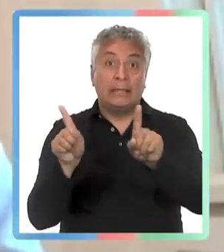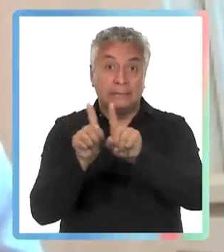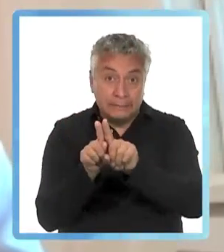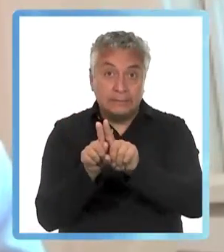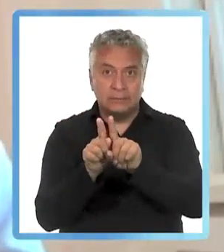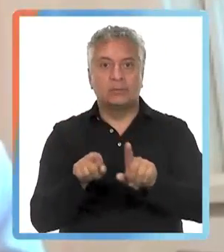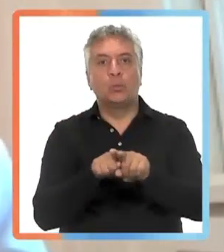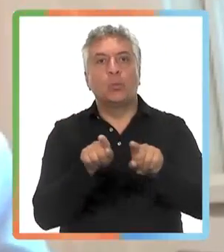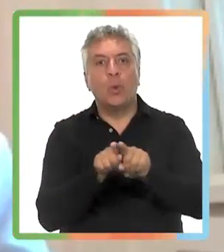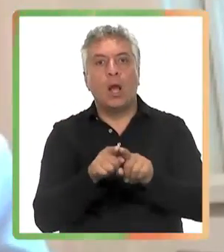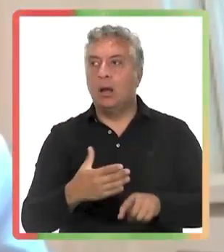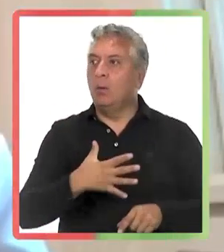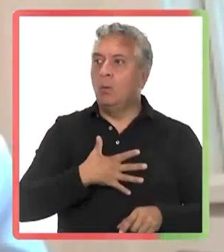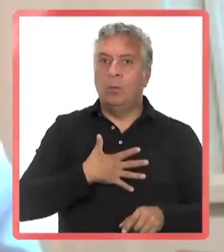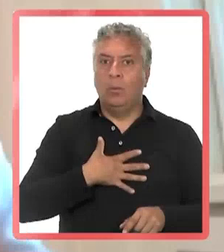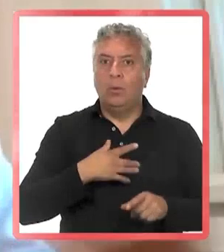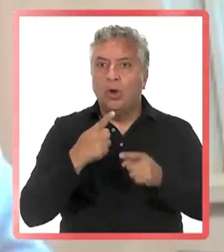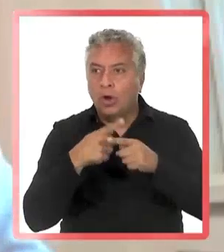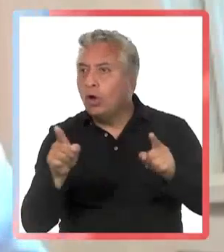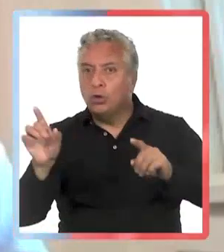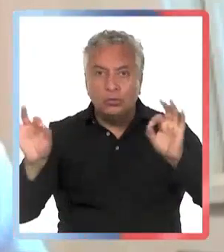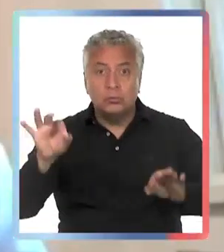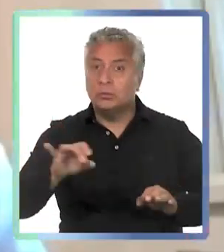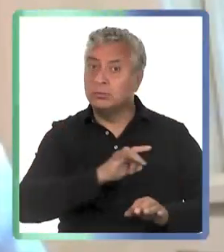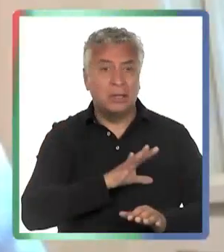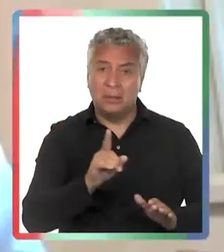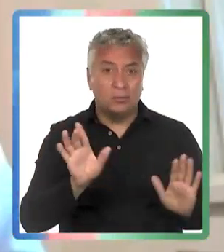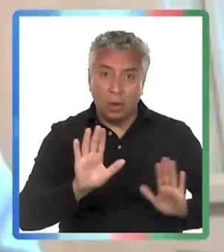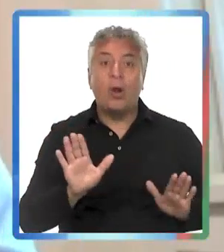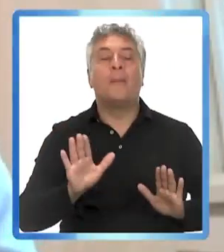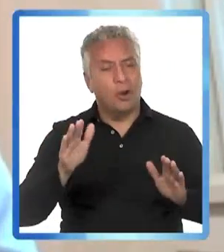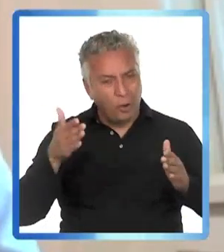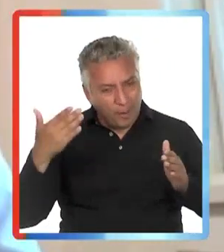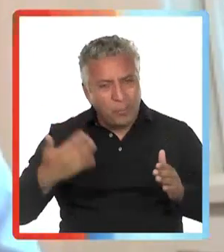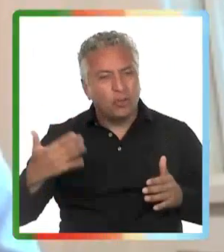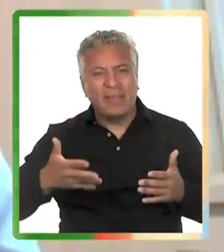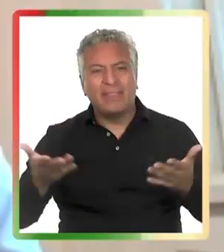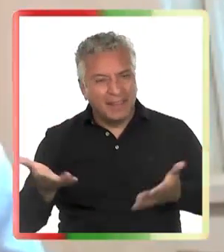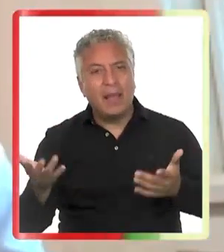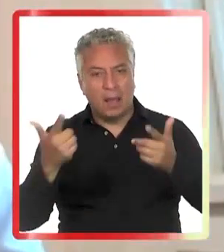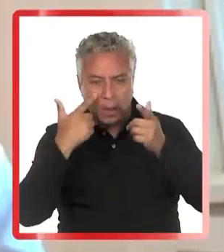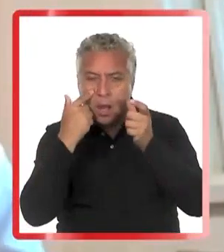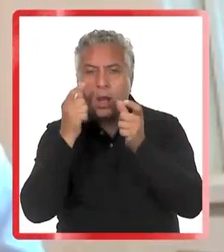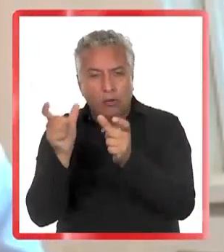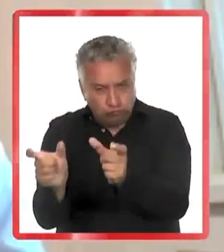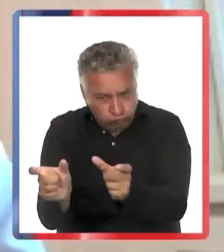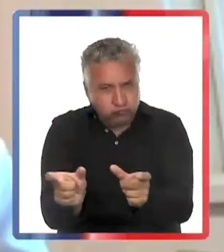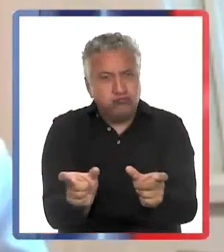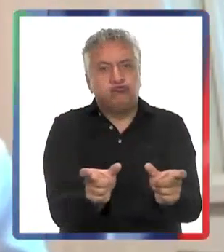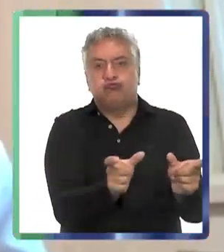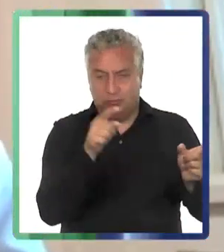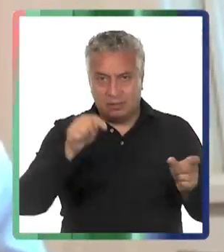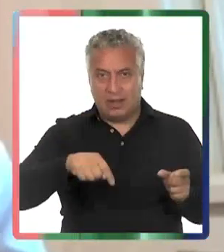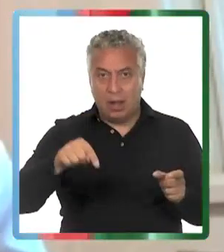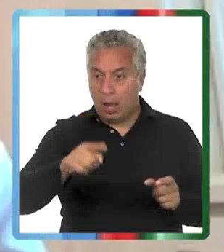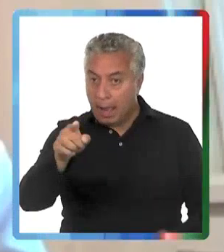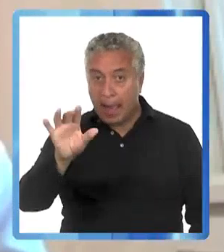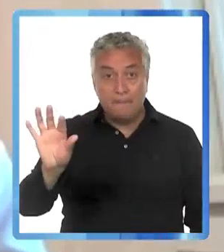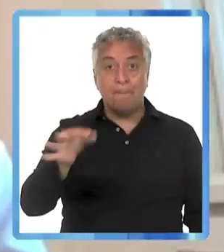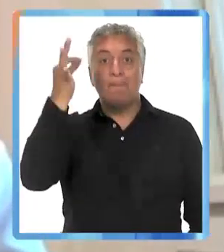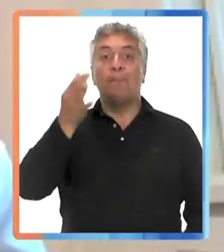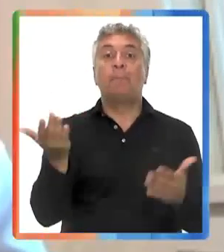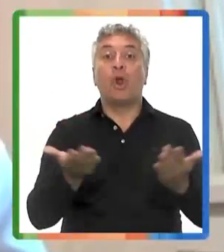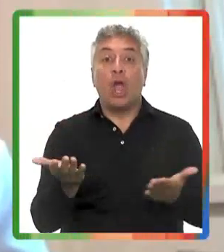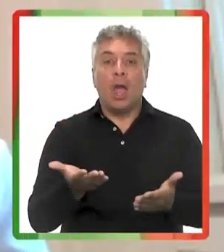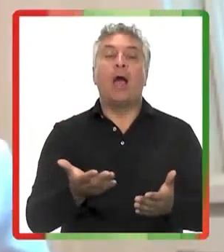Así que no hay que asustarse tampoco si aparecen algunos otros casos en el país. Lo importante es que se está vigilando. Este caso se detectó precisamente